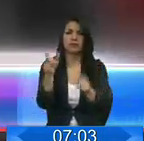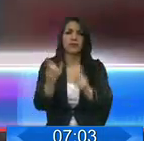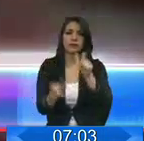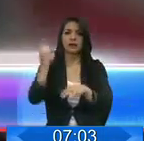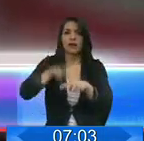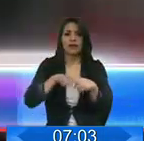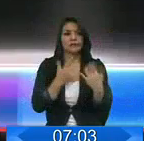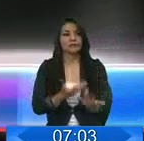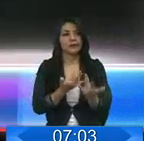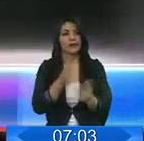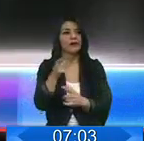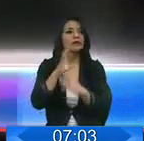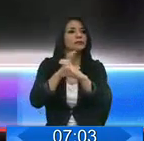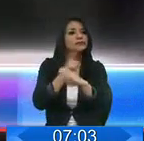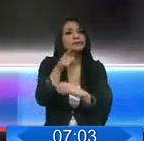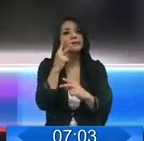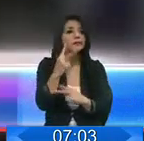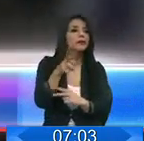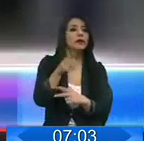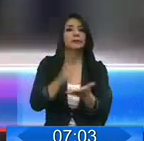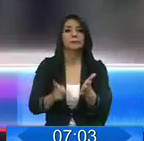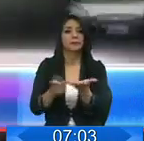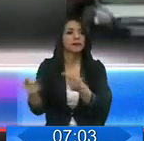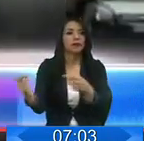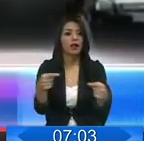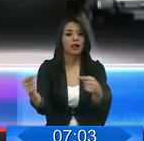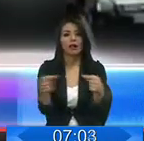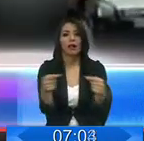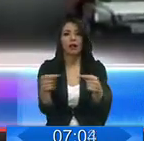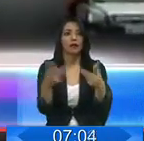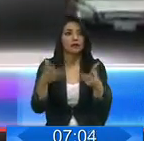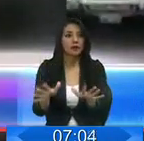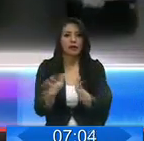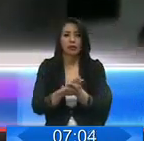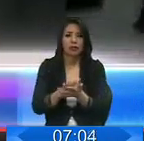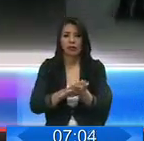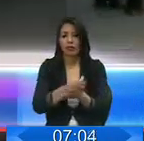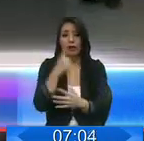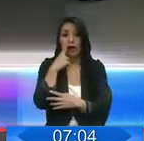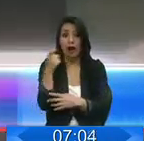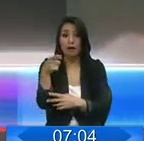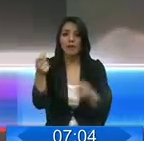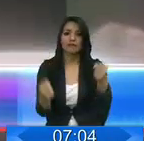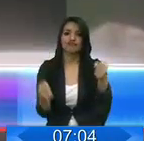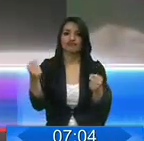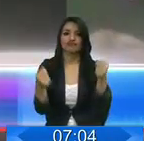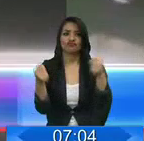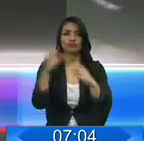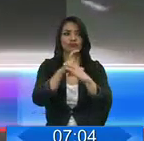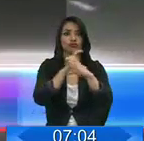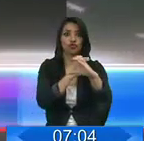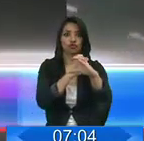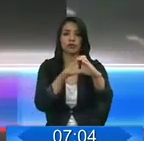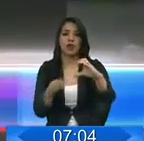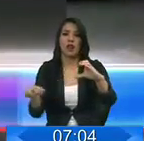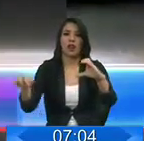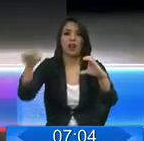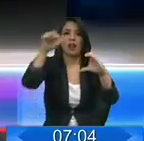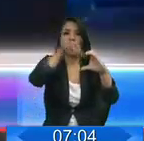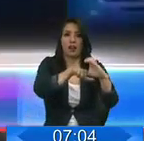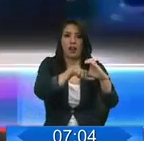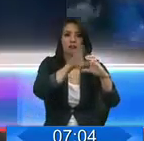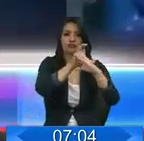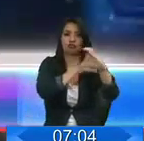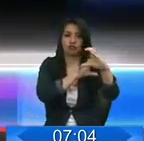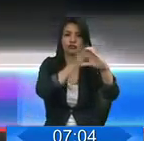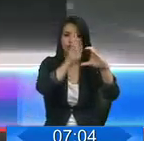esperan dentro de las unidades. En medio de la discusión, el conductor de la cooperativa Joysur sube a su unidad de transporte y baja con